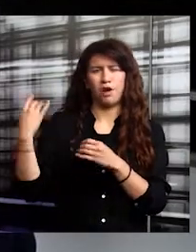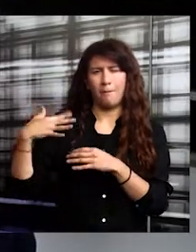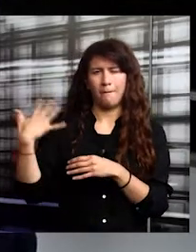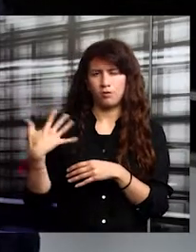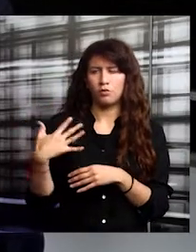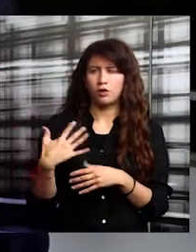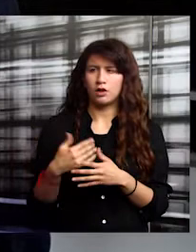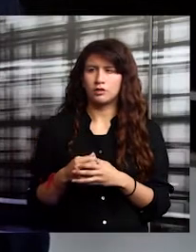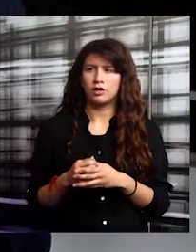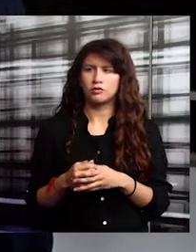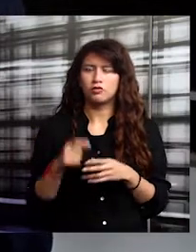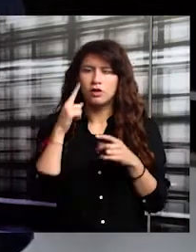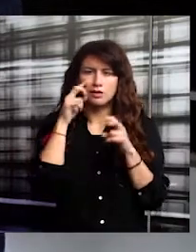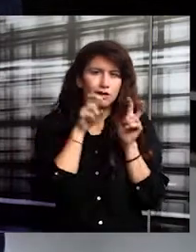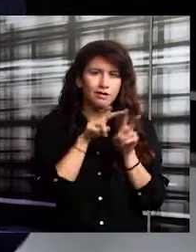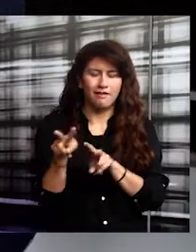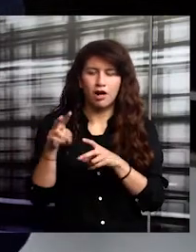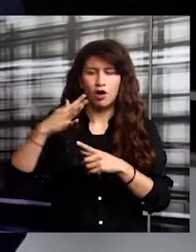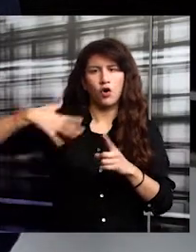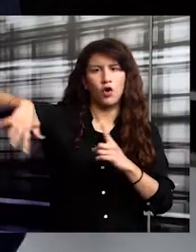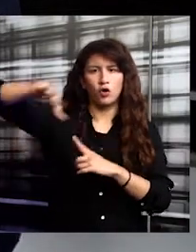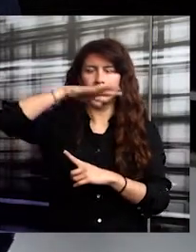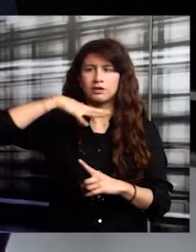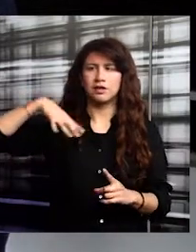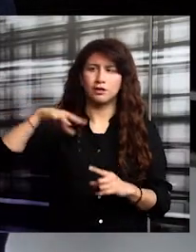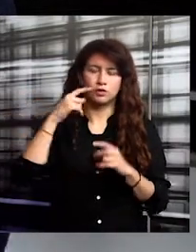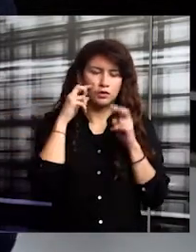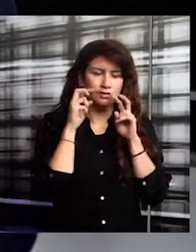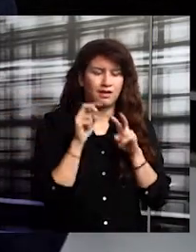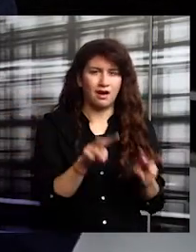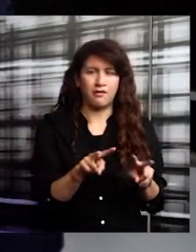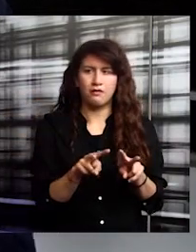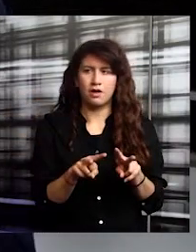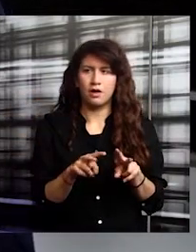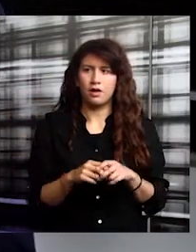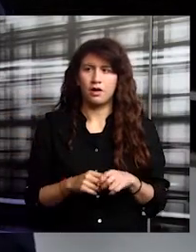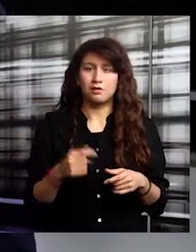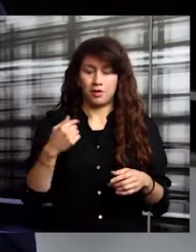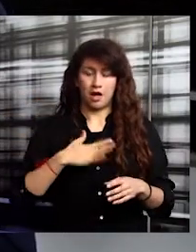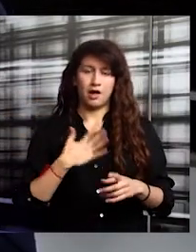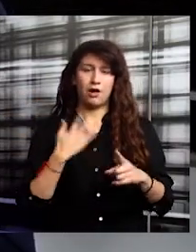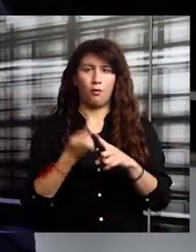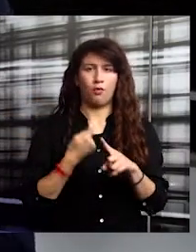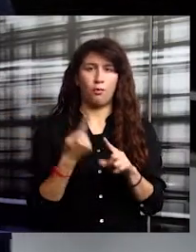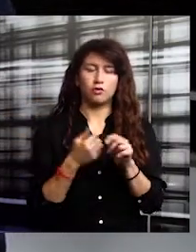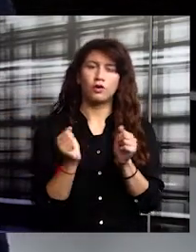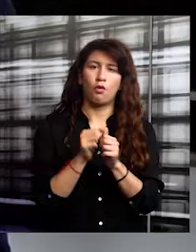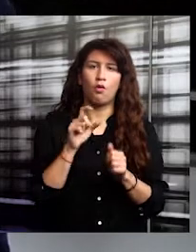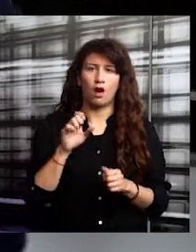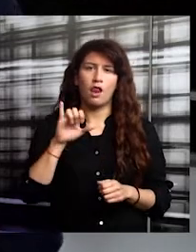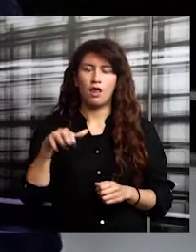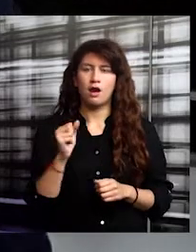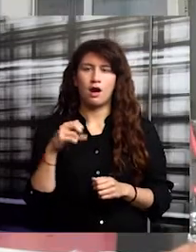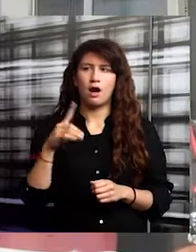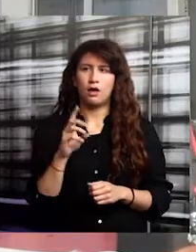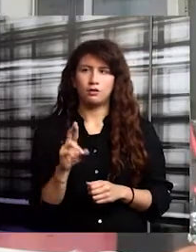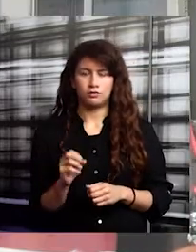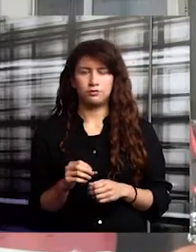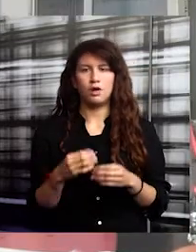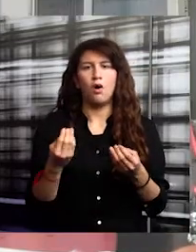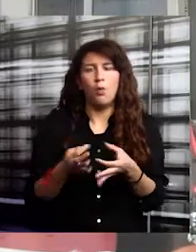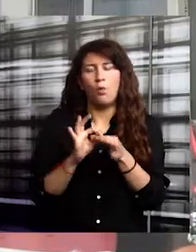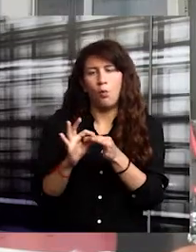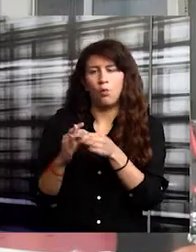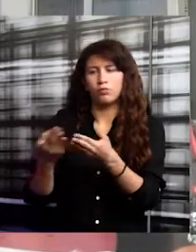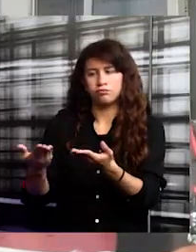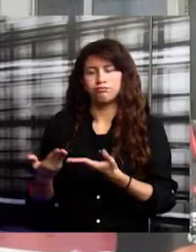ver sobre el contexto en el que se da esta situación, es que queremos conversar con Alejandro Gómez. ¿Cómo está, Alejandro? Un gusto tenerlo acá. Muchas gracias,